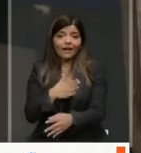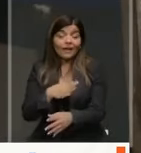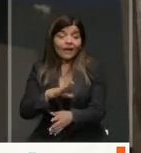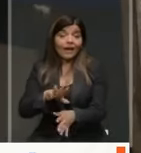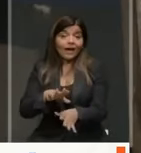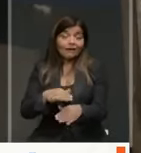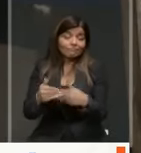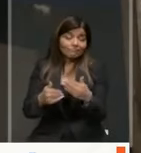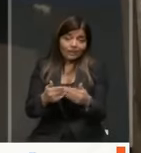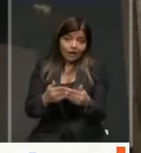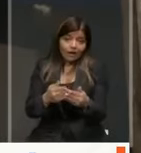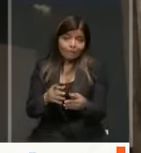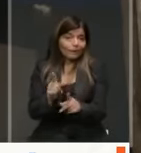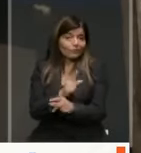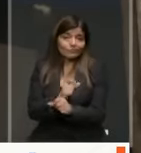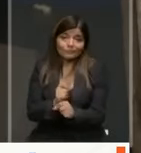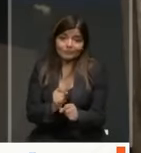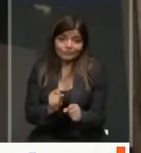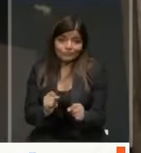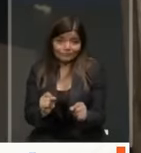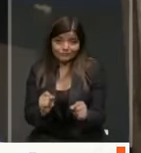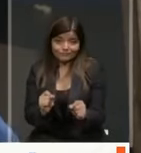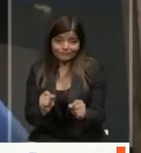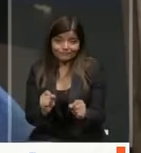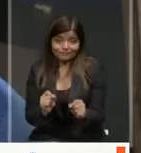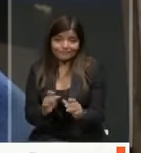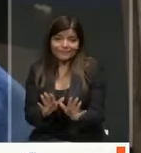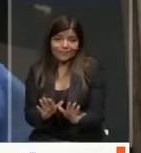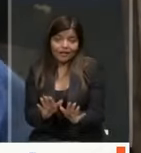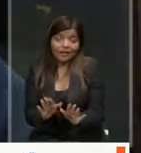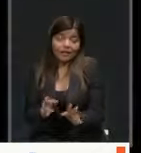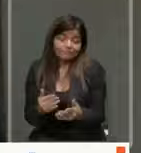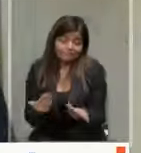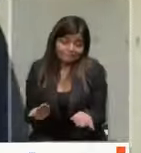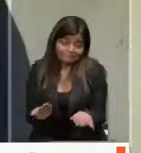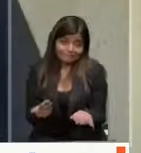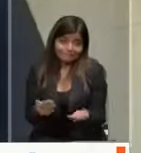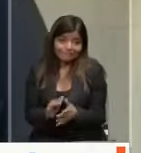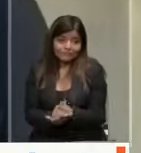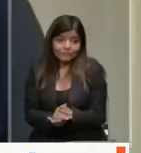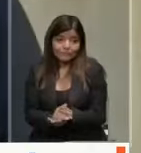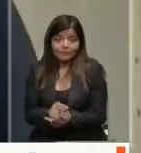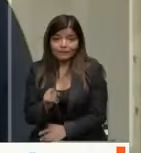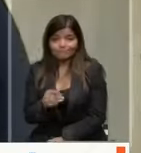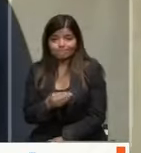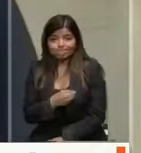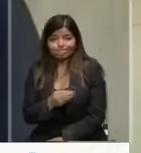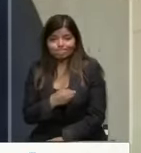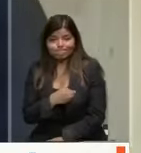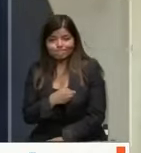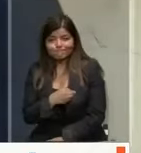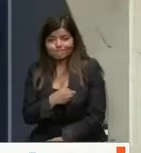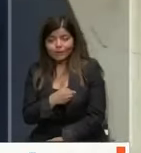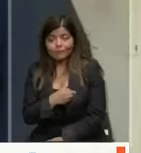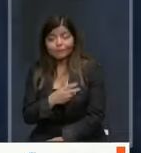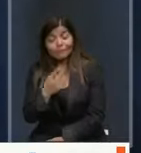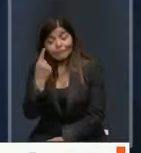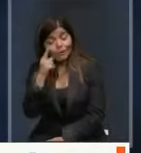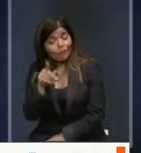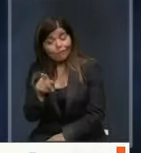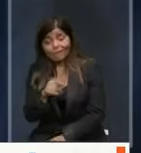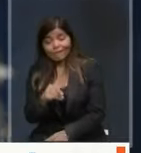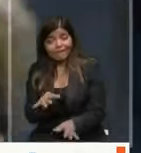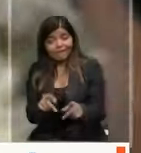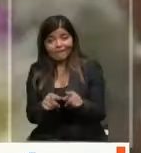pero aún así no se pudo hacer más allá. Pese a su pena, solo palabras de agradecimiento